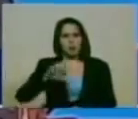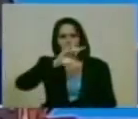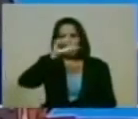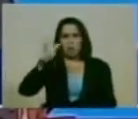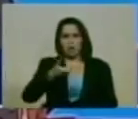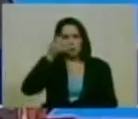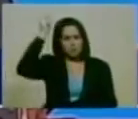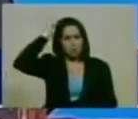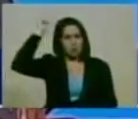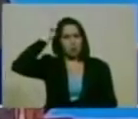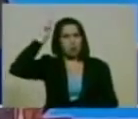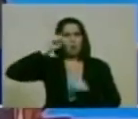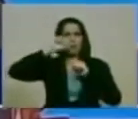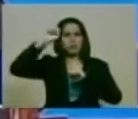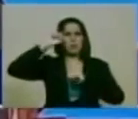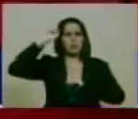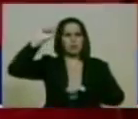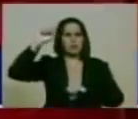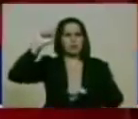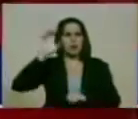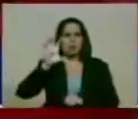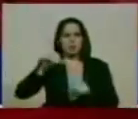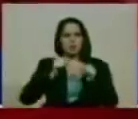¡Guaycaipuro vive y vive!